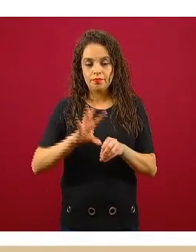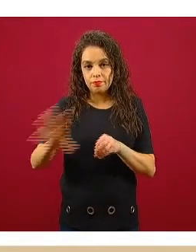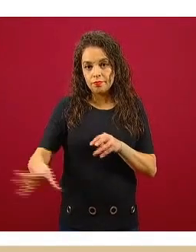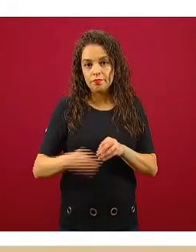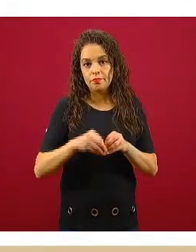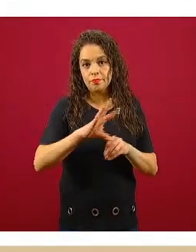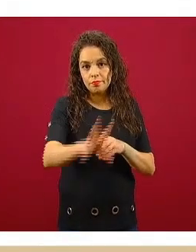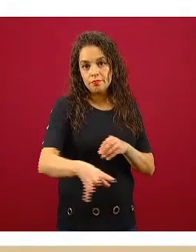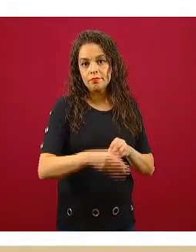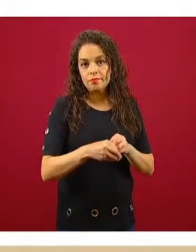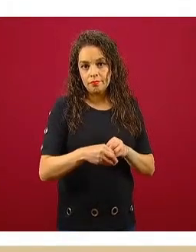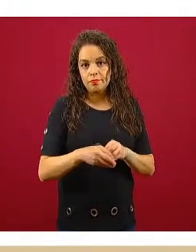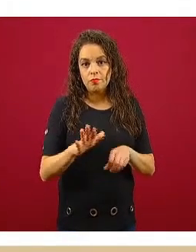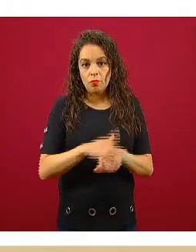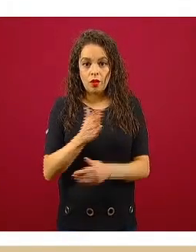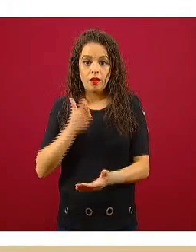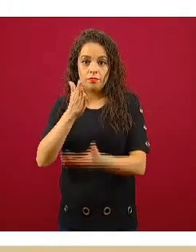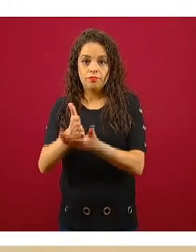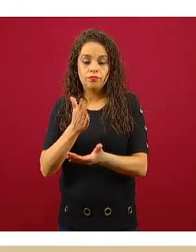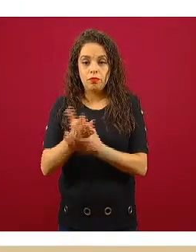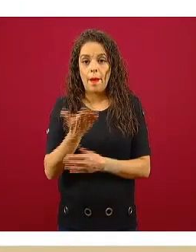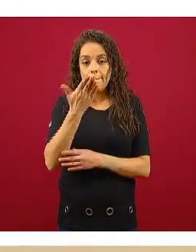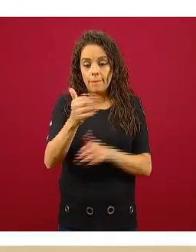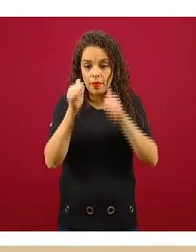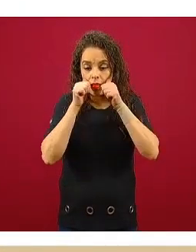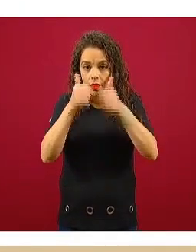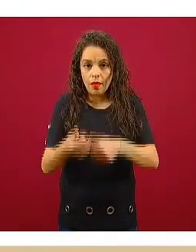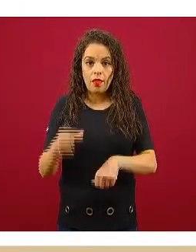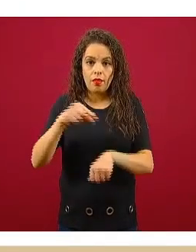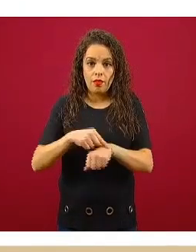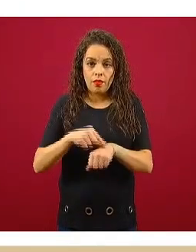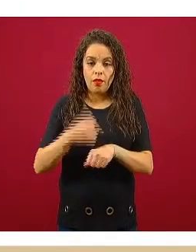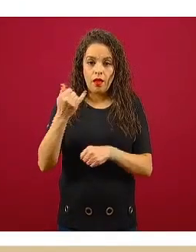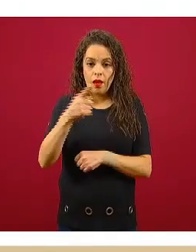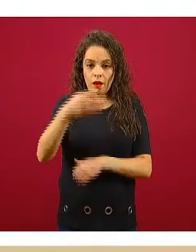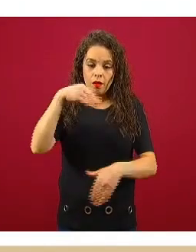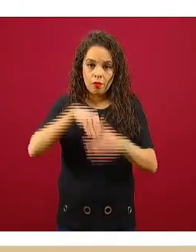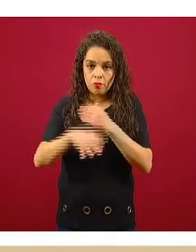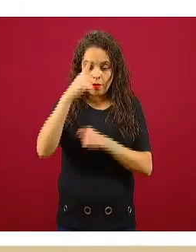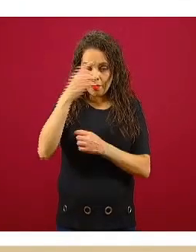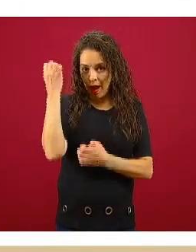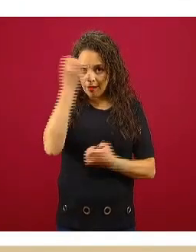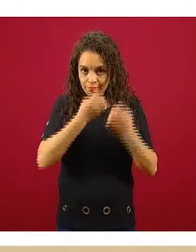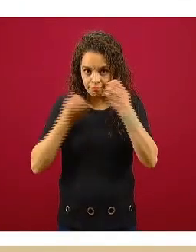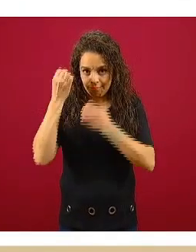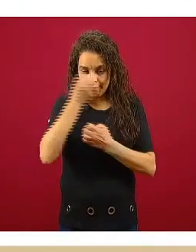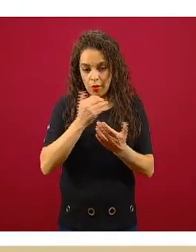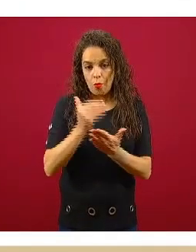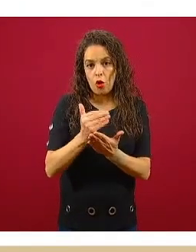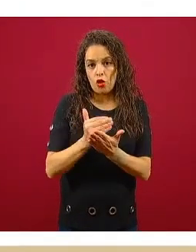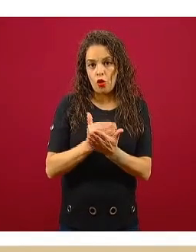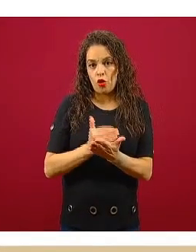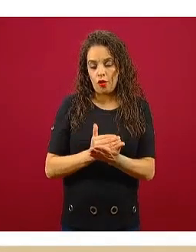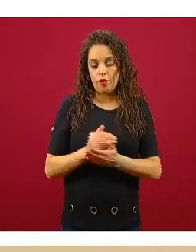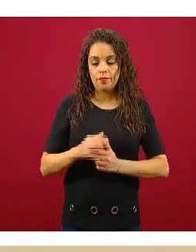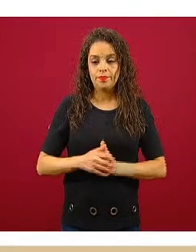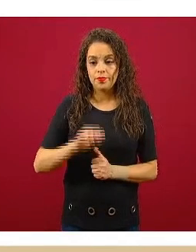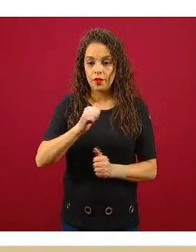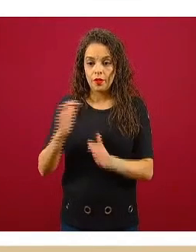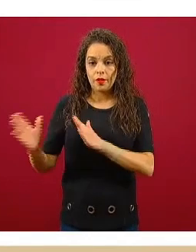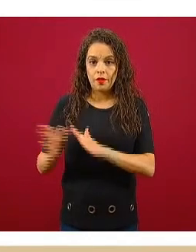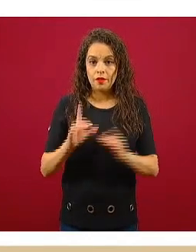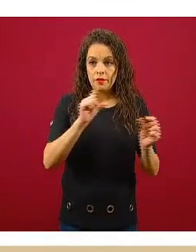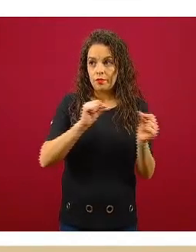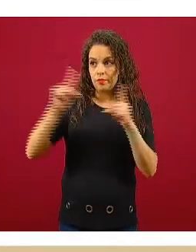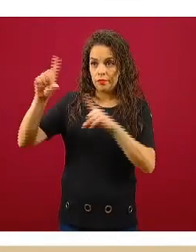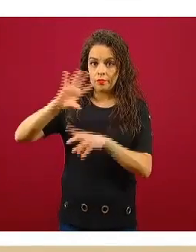medida de cómo van demandando atención médica y cómo van ingresando a los protocolos de estudio. En la siguiente diapositiva, la carga acumulada,